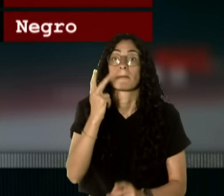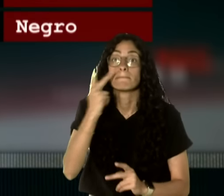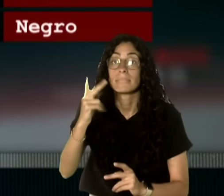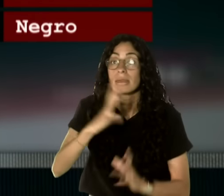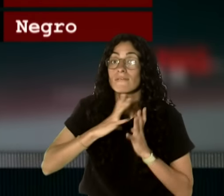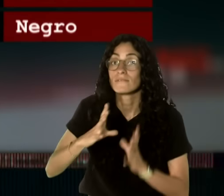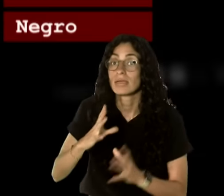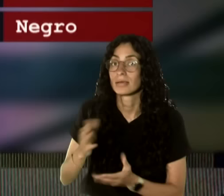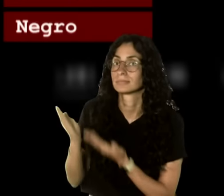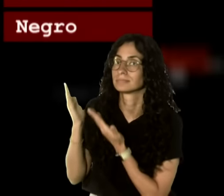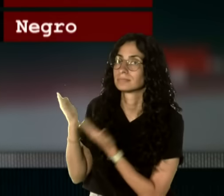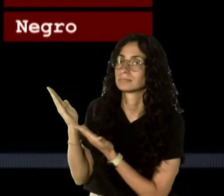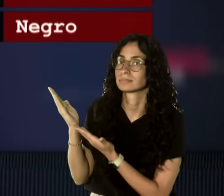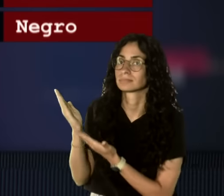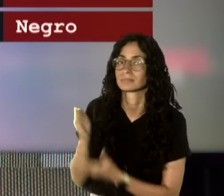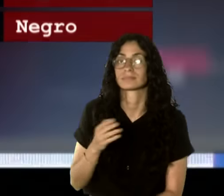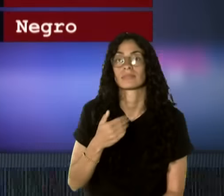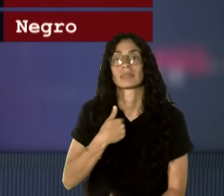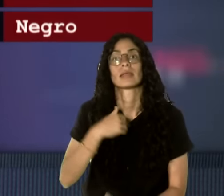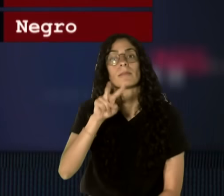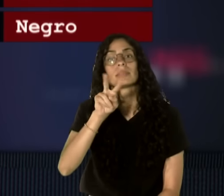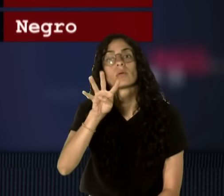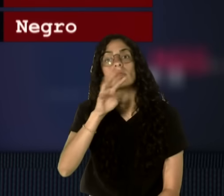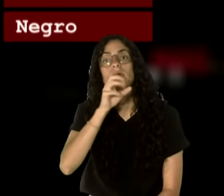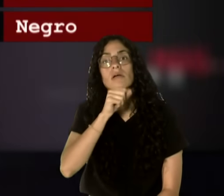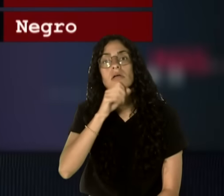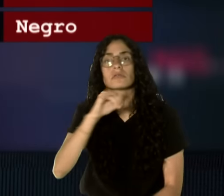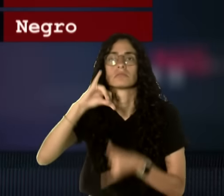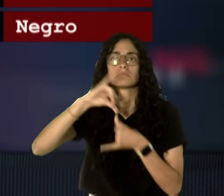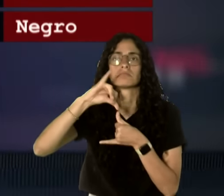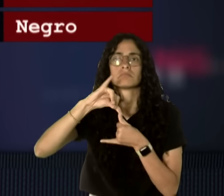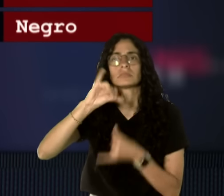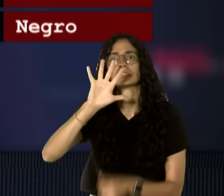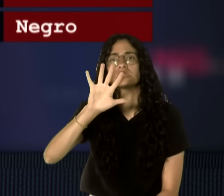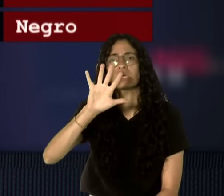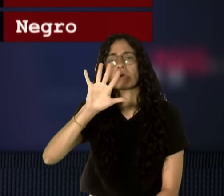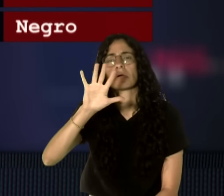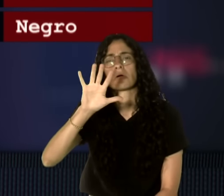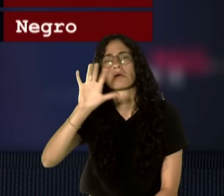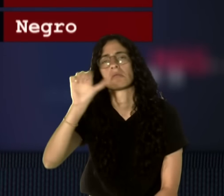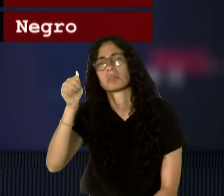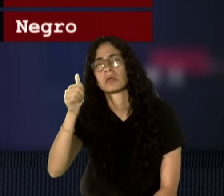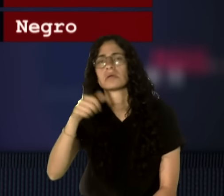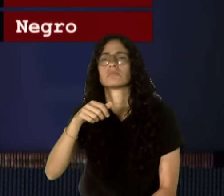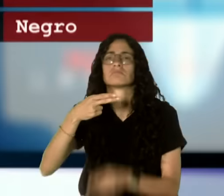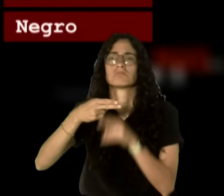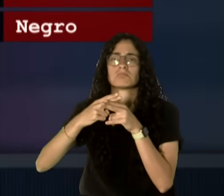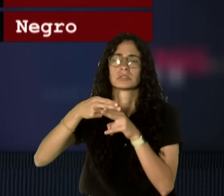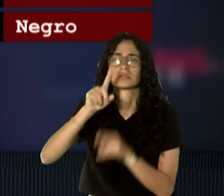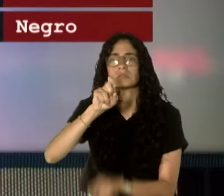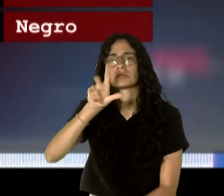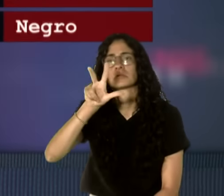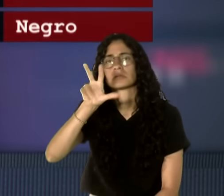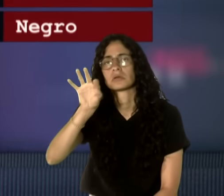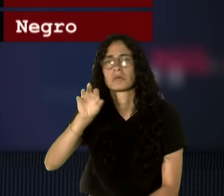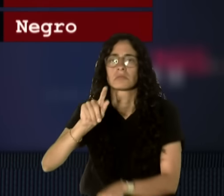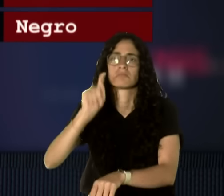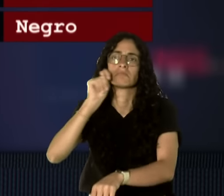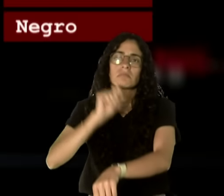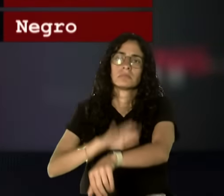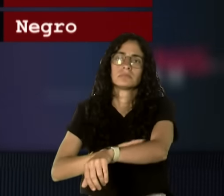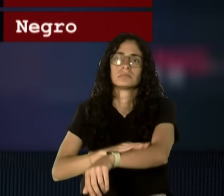Jorge yamil González Hernández tiene 24 años una estatura de 510 pesa unas 139 libras de Test trigueña o